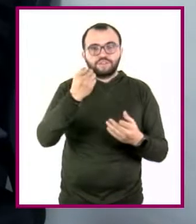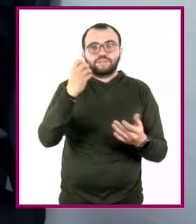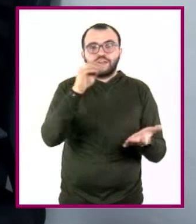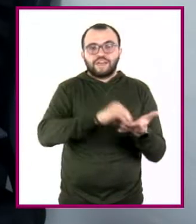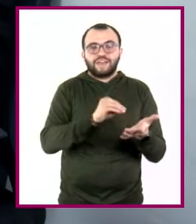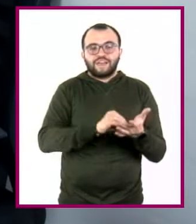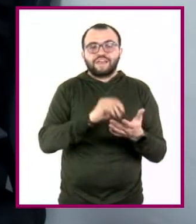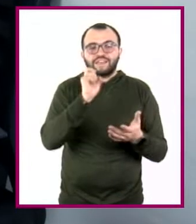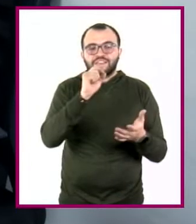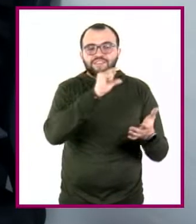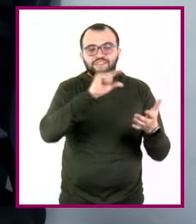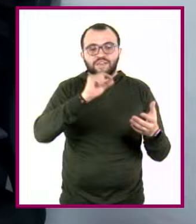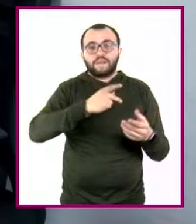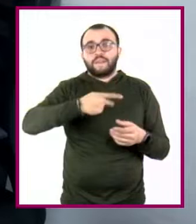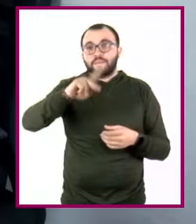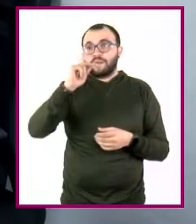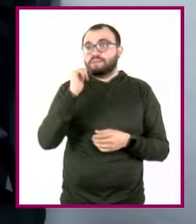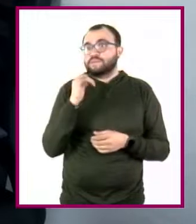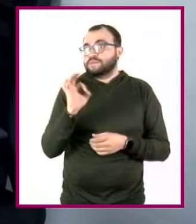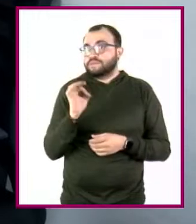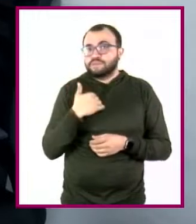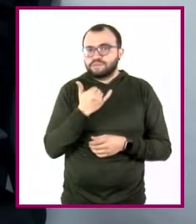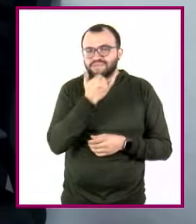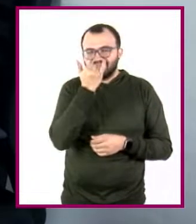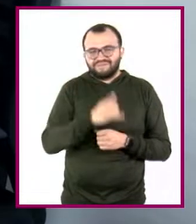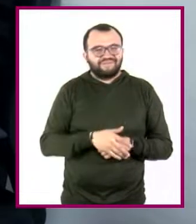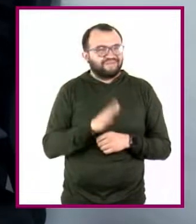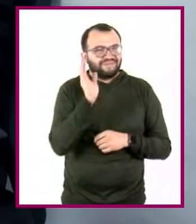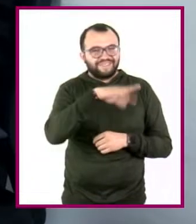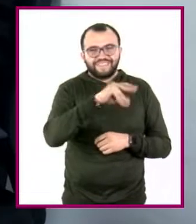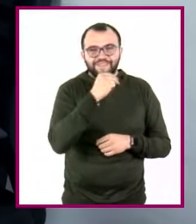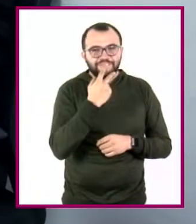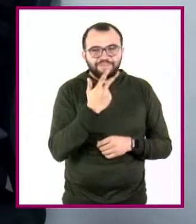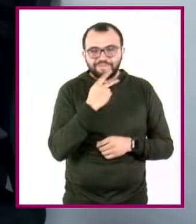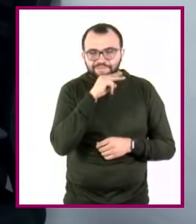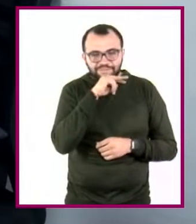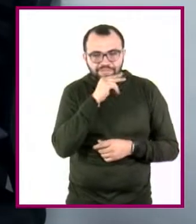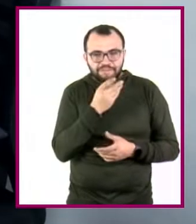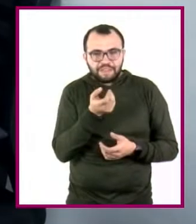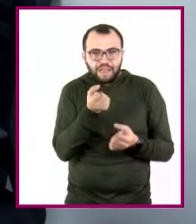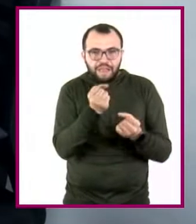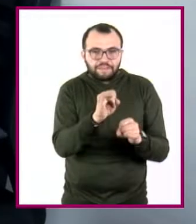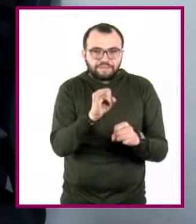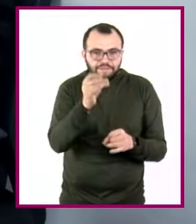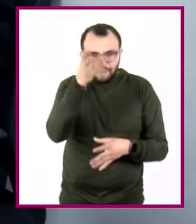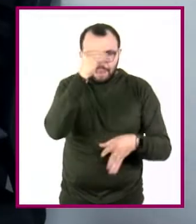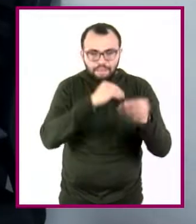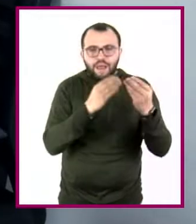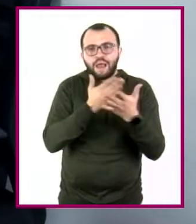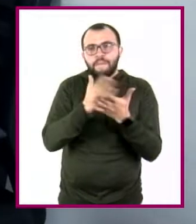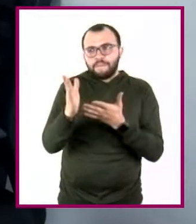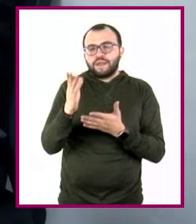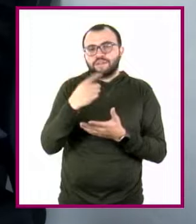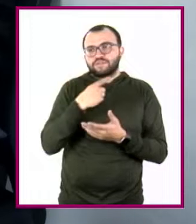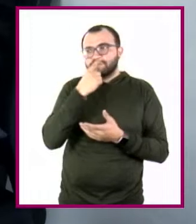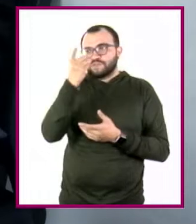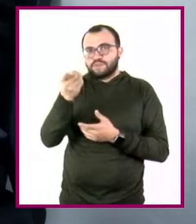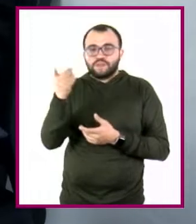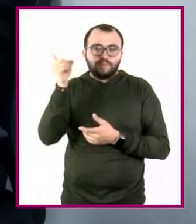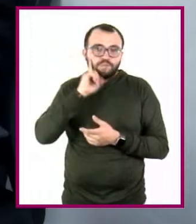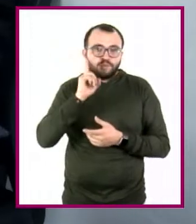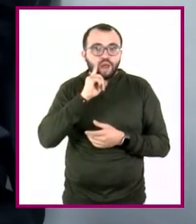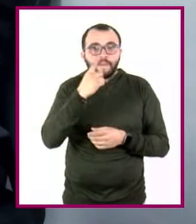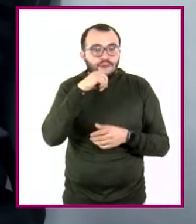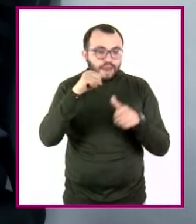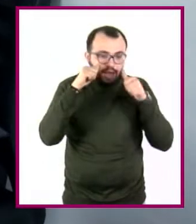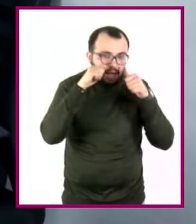dato? Pero si me equivoco. Ay, no te preocupes, así se aprende. Además, le diremos a Mireya que nos supervise. Eso